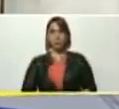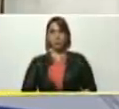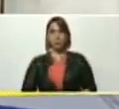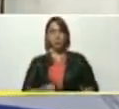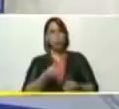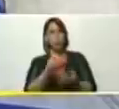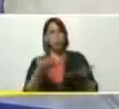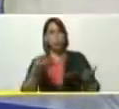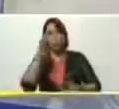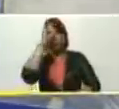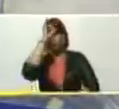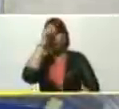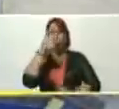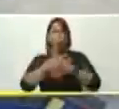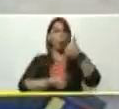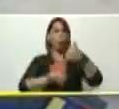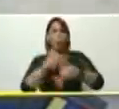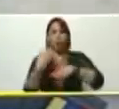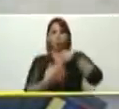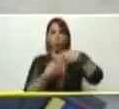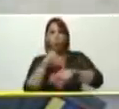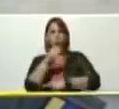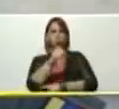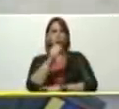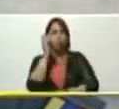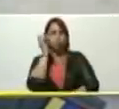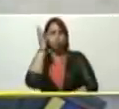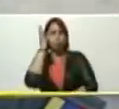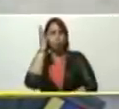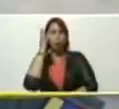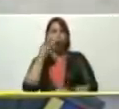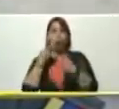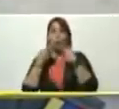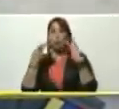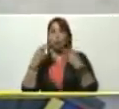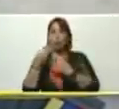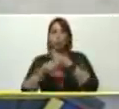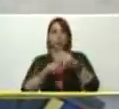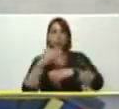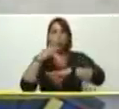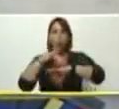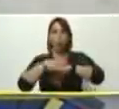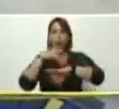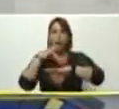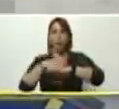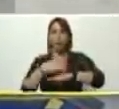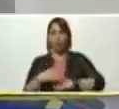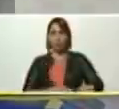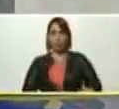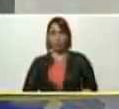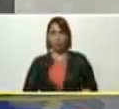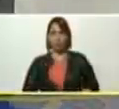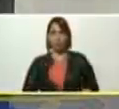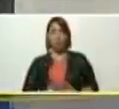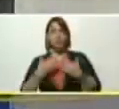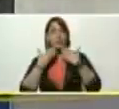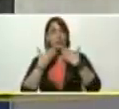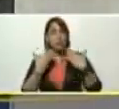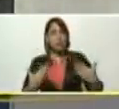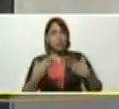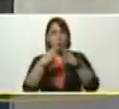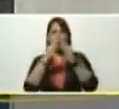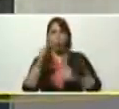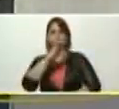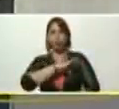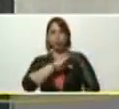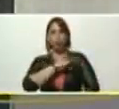Ustedes no saben la revolución que se creó con el anuncio que hice el jueves. Le doy las gracias a toda la sociedad